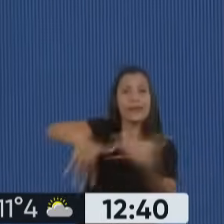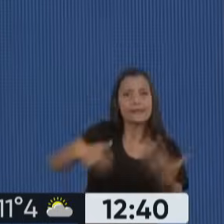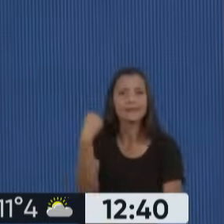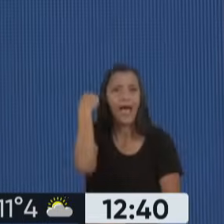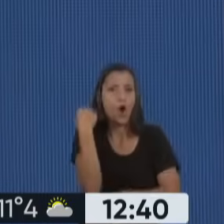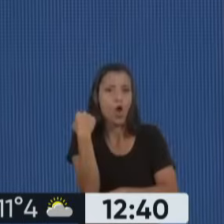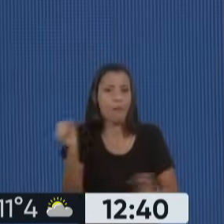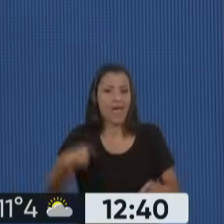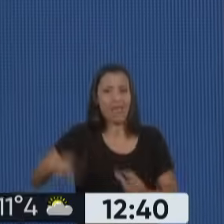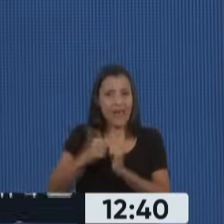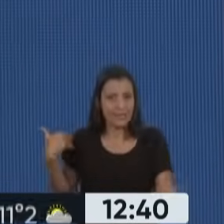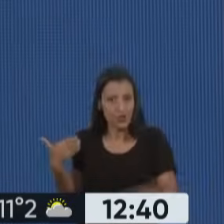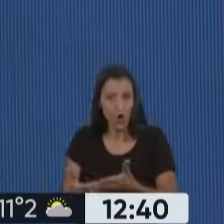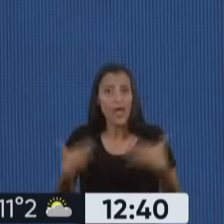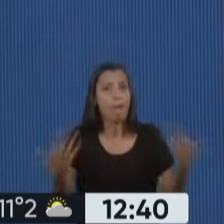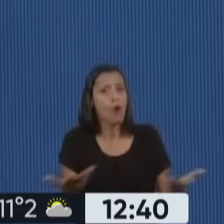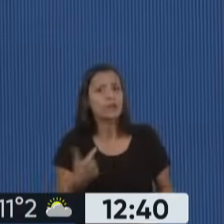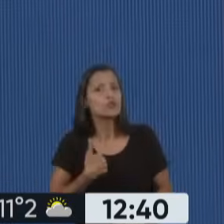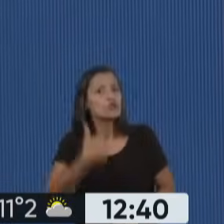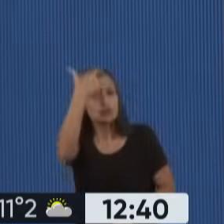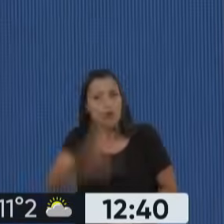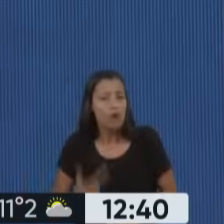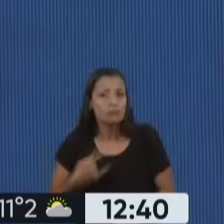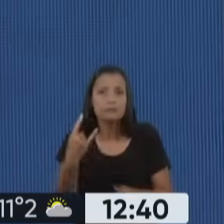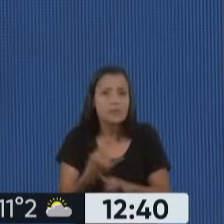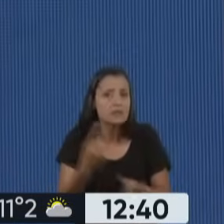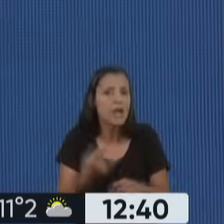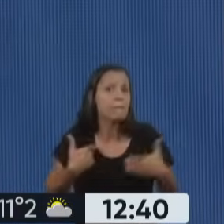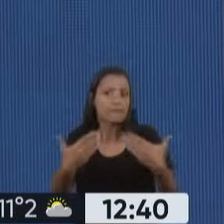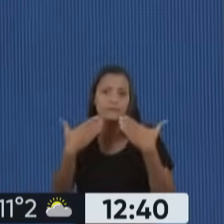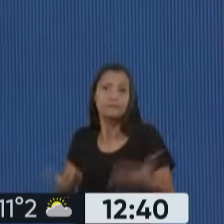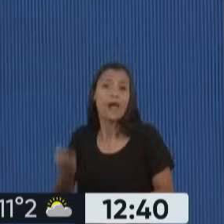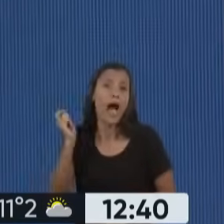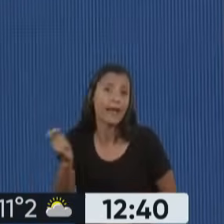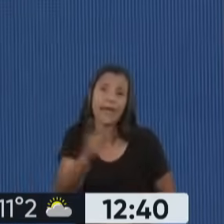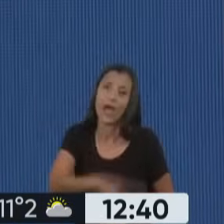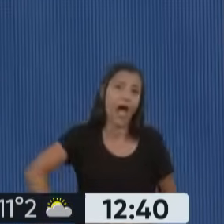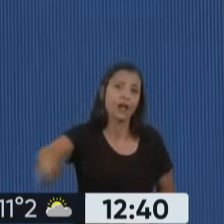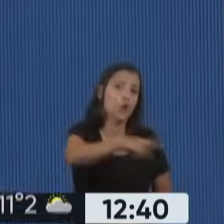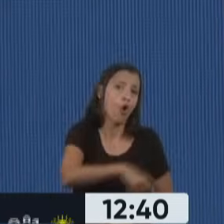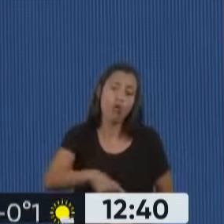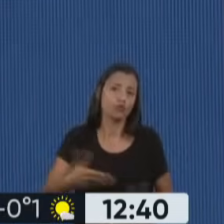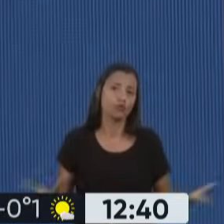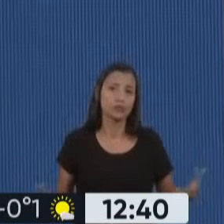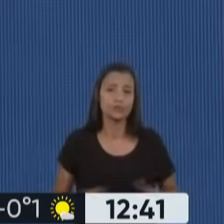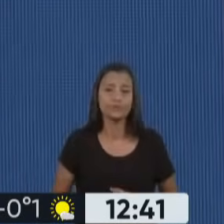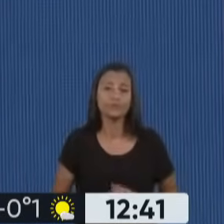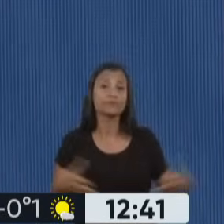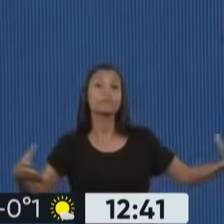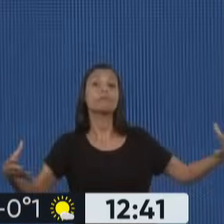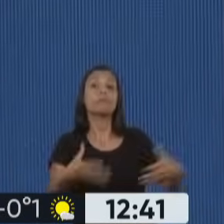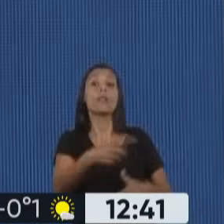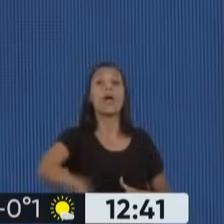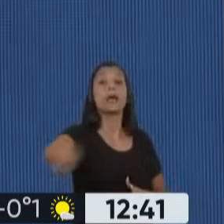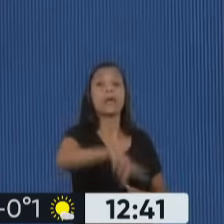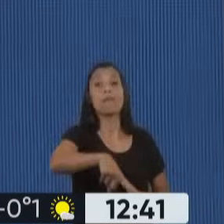y por eso siempre tengo un gran agradecimiento a todo el equipo